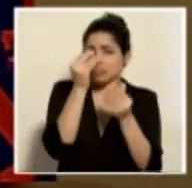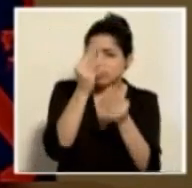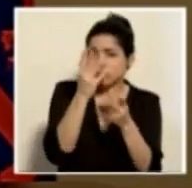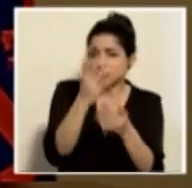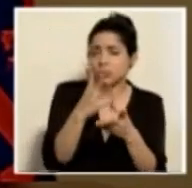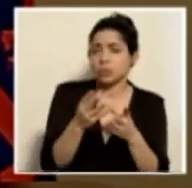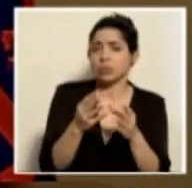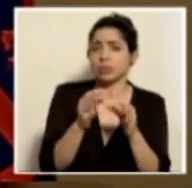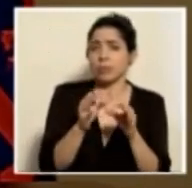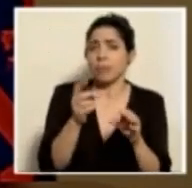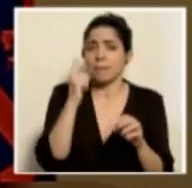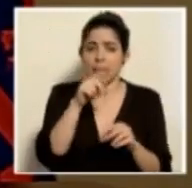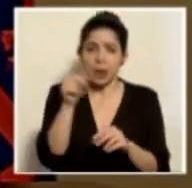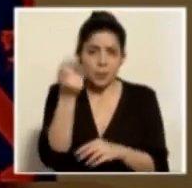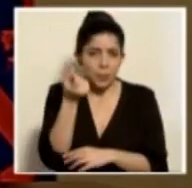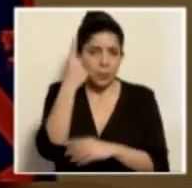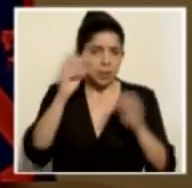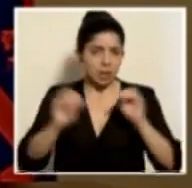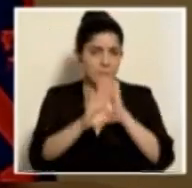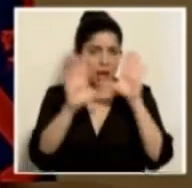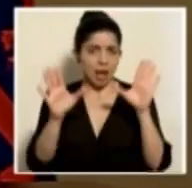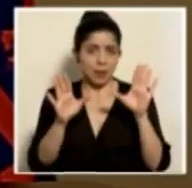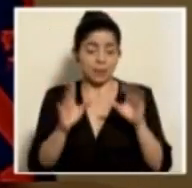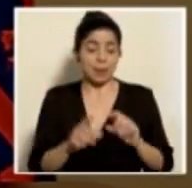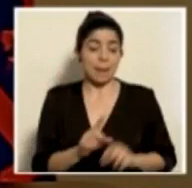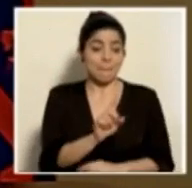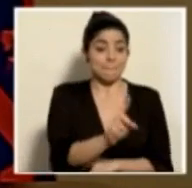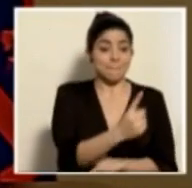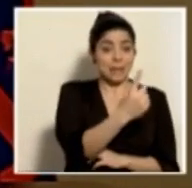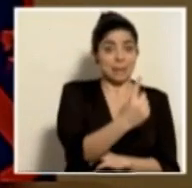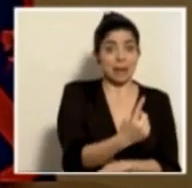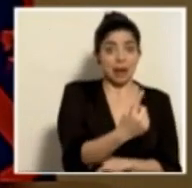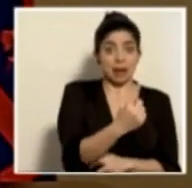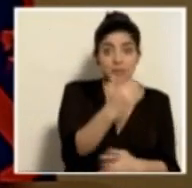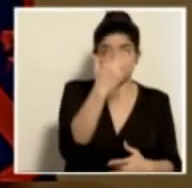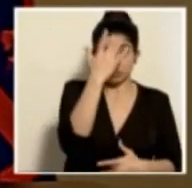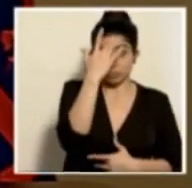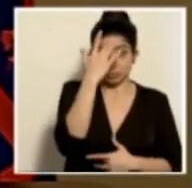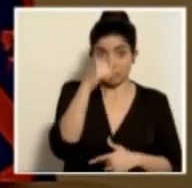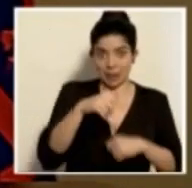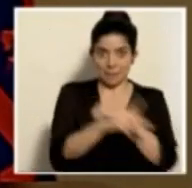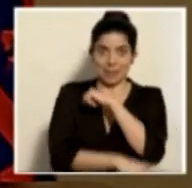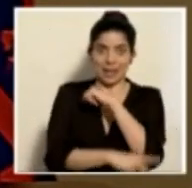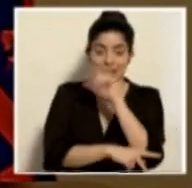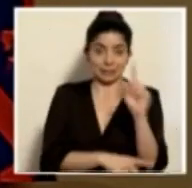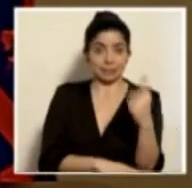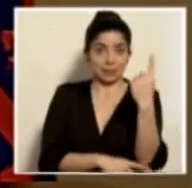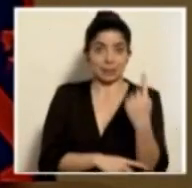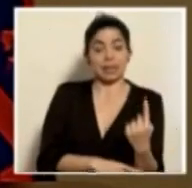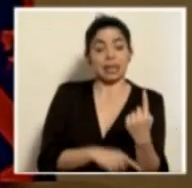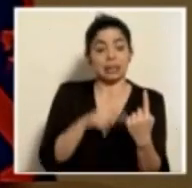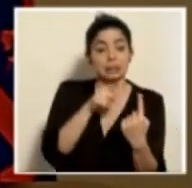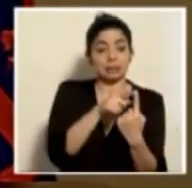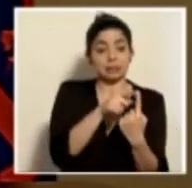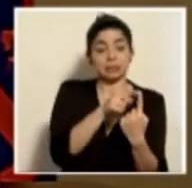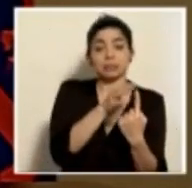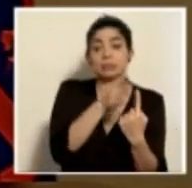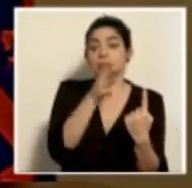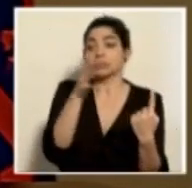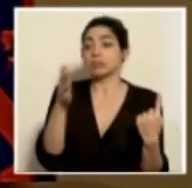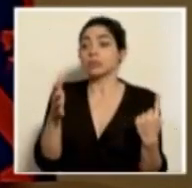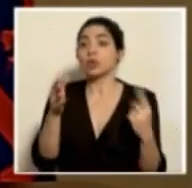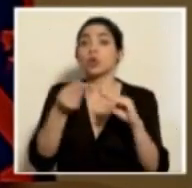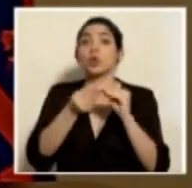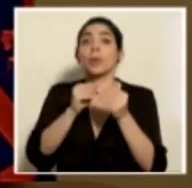datos que lo ilustran. Desde el primer caso que tuvimos en el país, para llegar al caso número